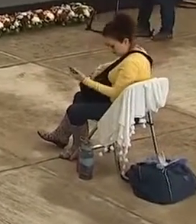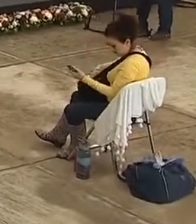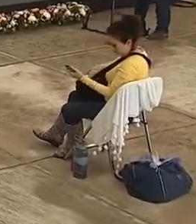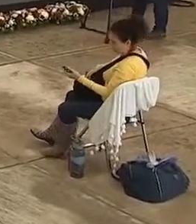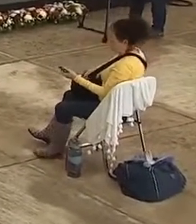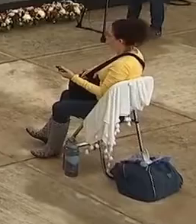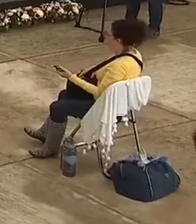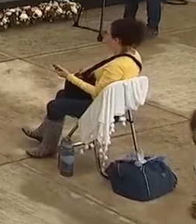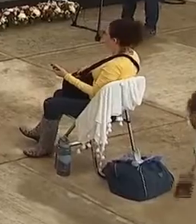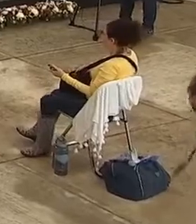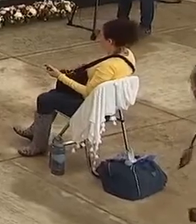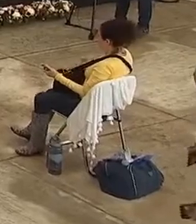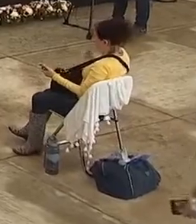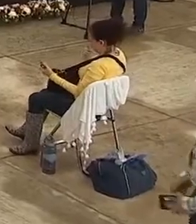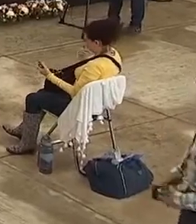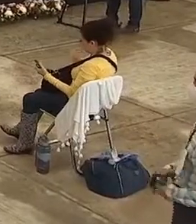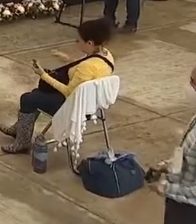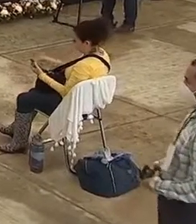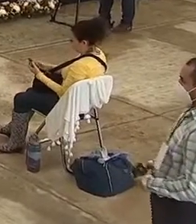Gracias.